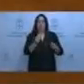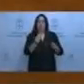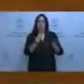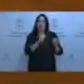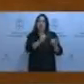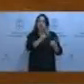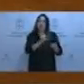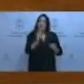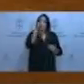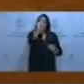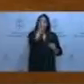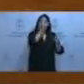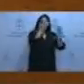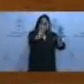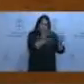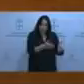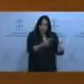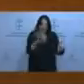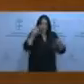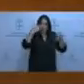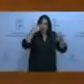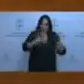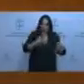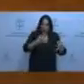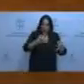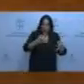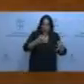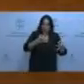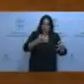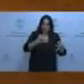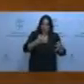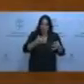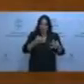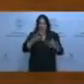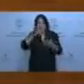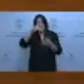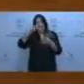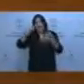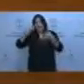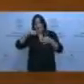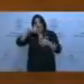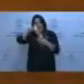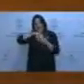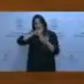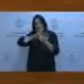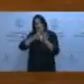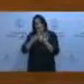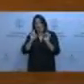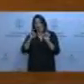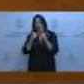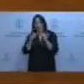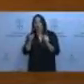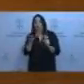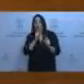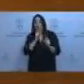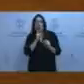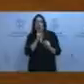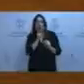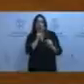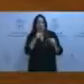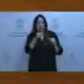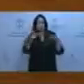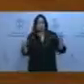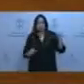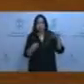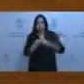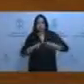distantes sus opiniones y sus afirmaciones de lo que realmente sucede en el sistema educativo asturiano y de lo que realmente opina la